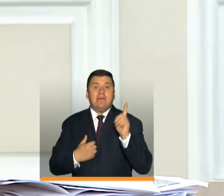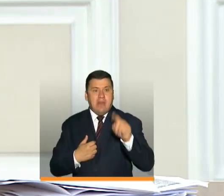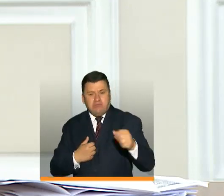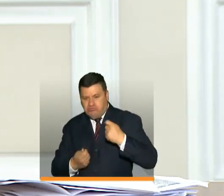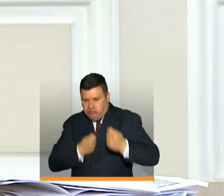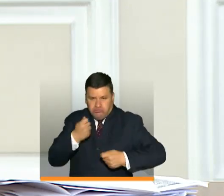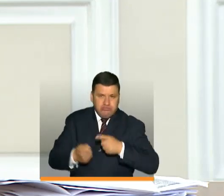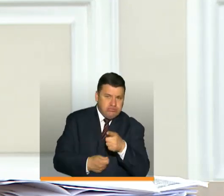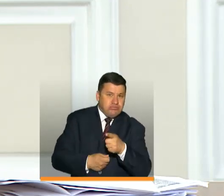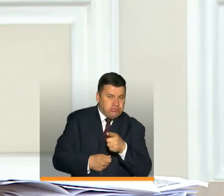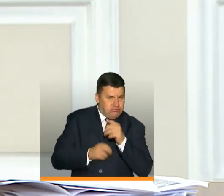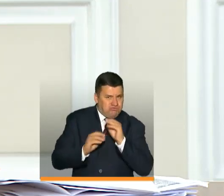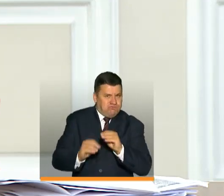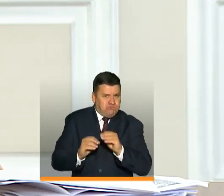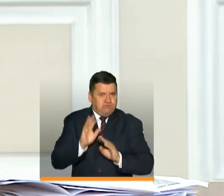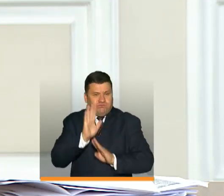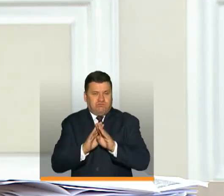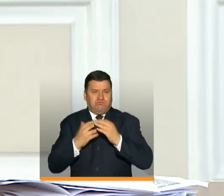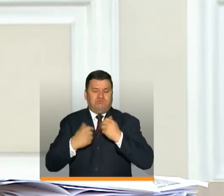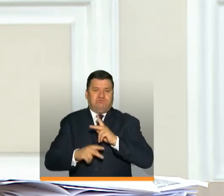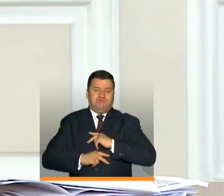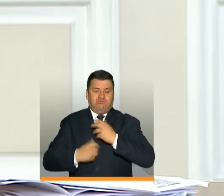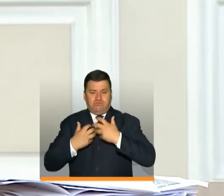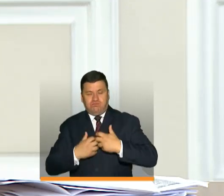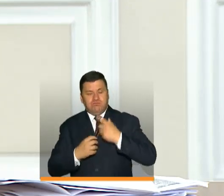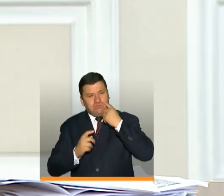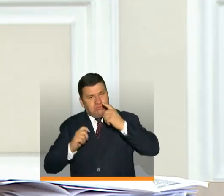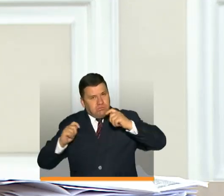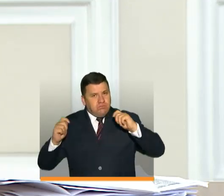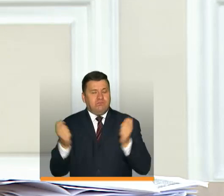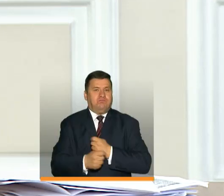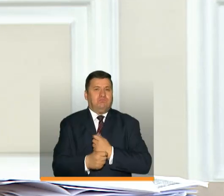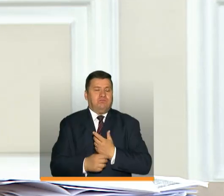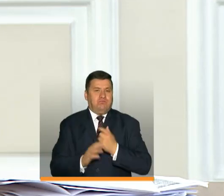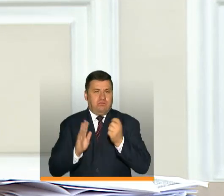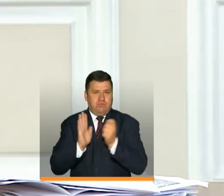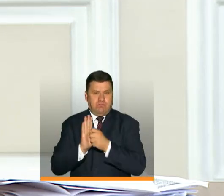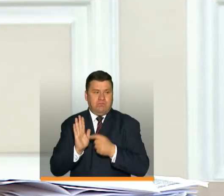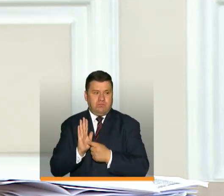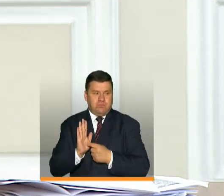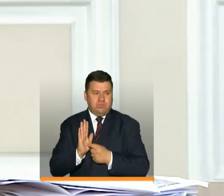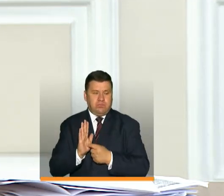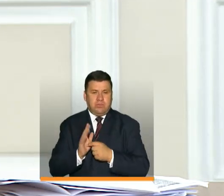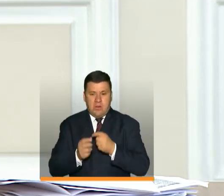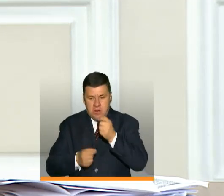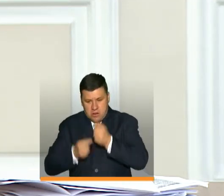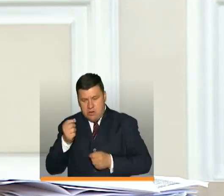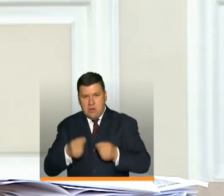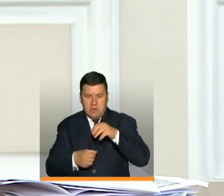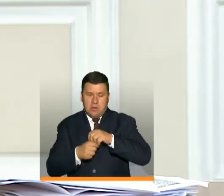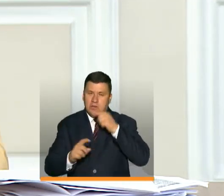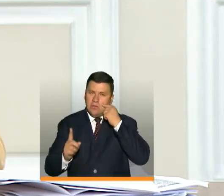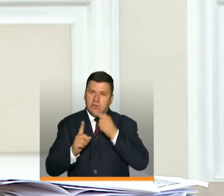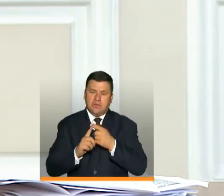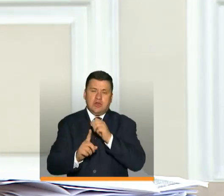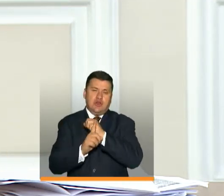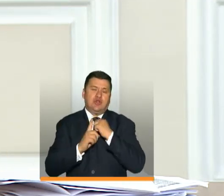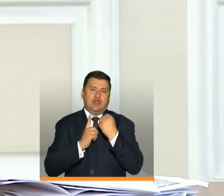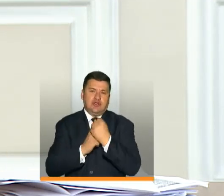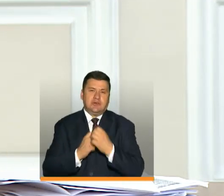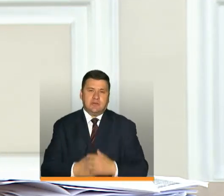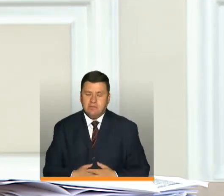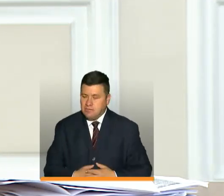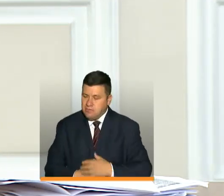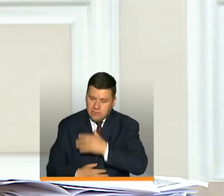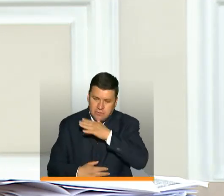mujeres que convirtamos en empresarias, pues va a ser realmente una transformación desde el punto de vista económico y desde el punto de vista social